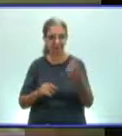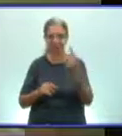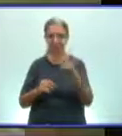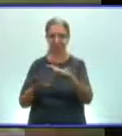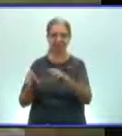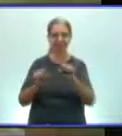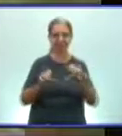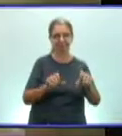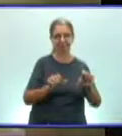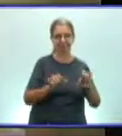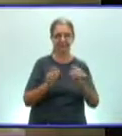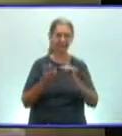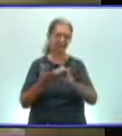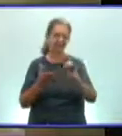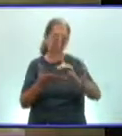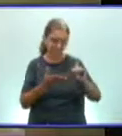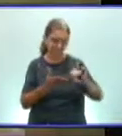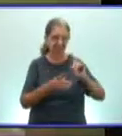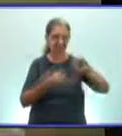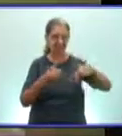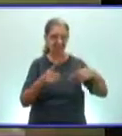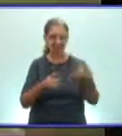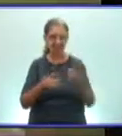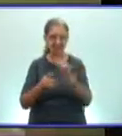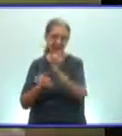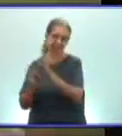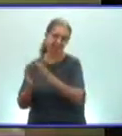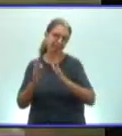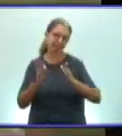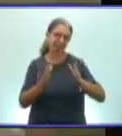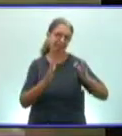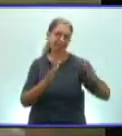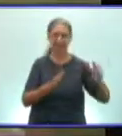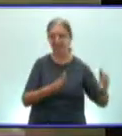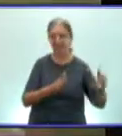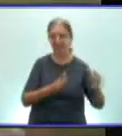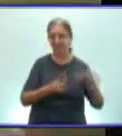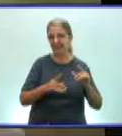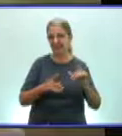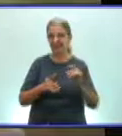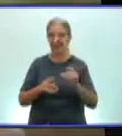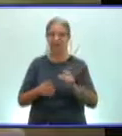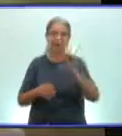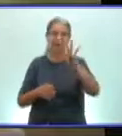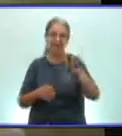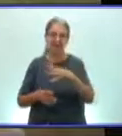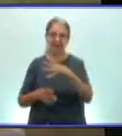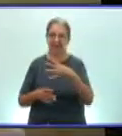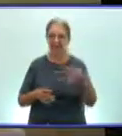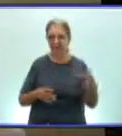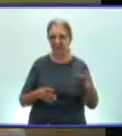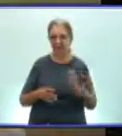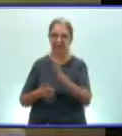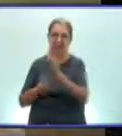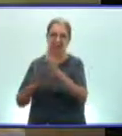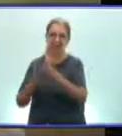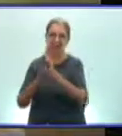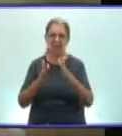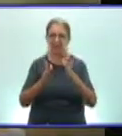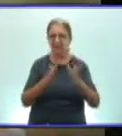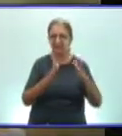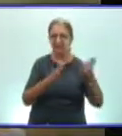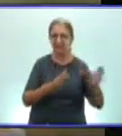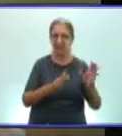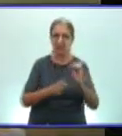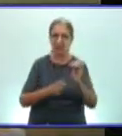datos para luego organizarlos en una tabla de distribución de frecuencia o pueden representarlos en